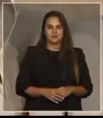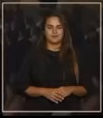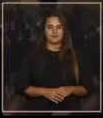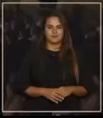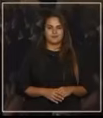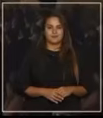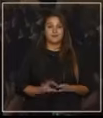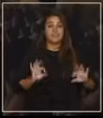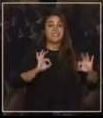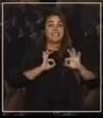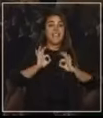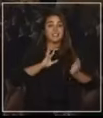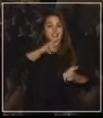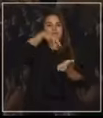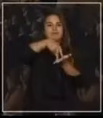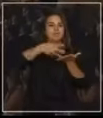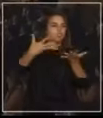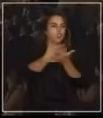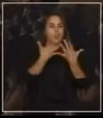El teatro en pie.